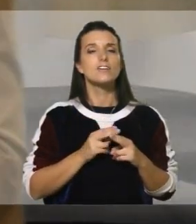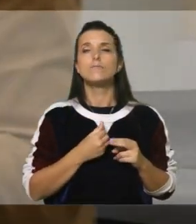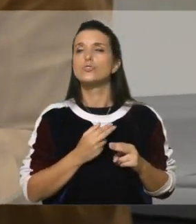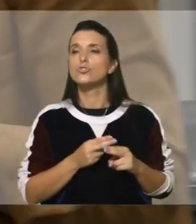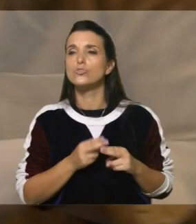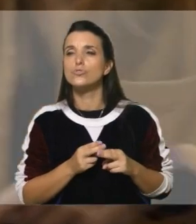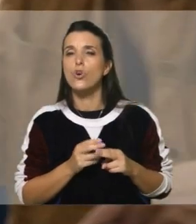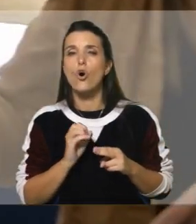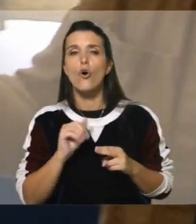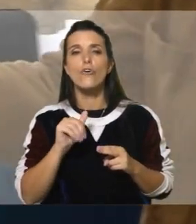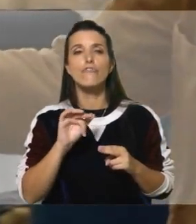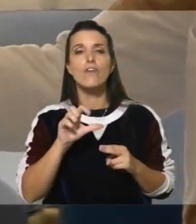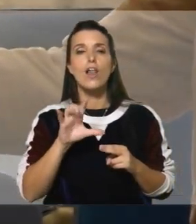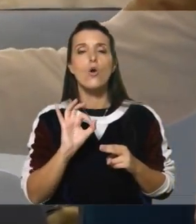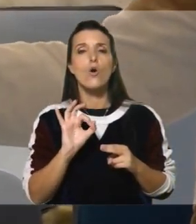onfalo